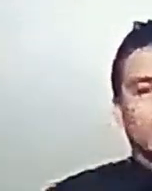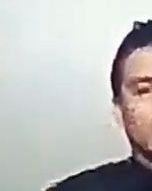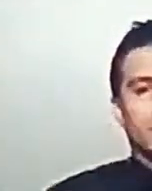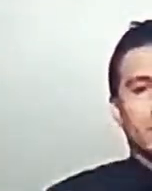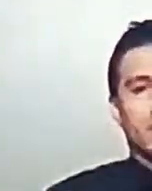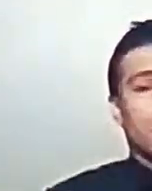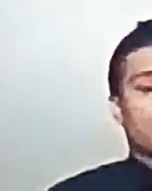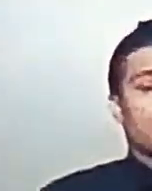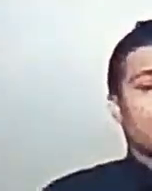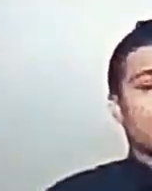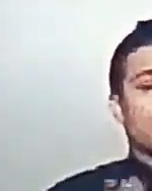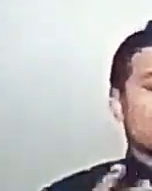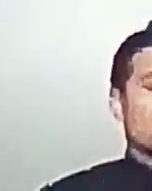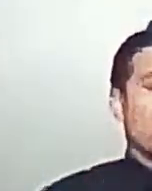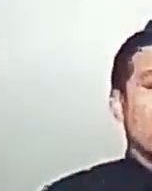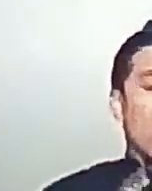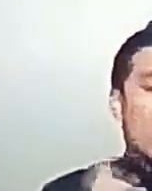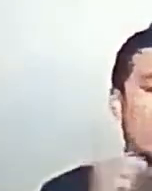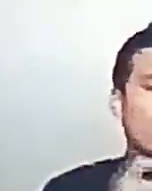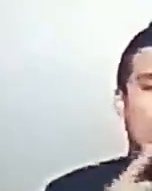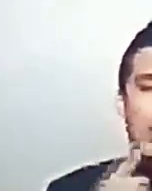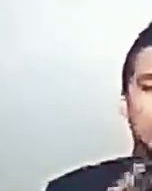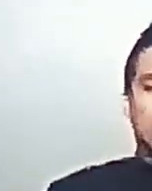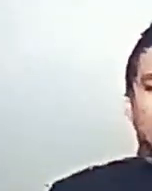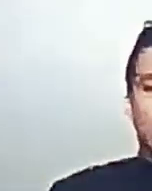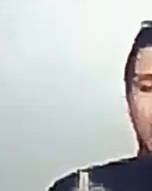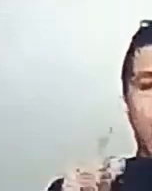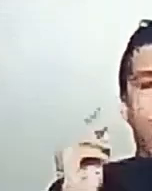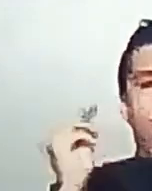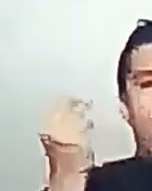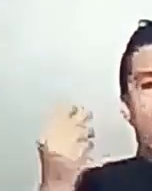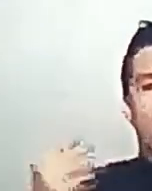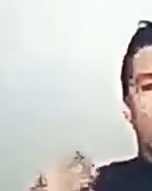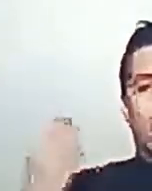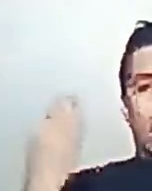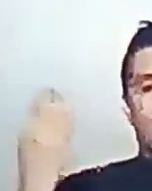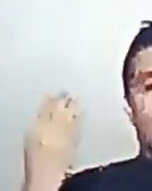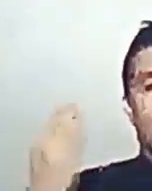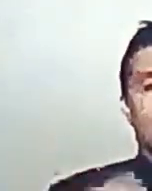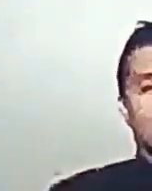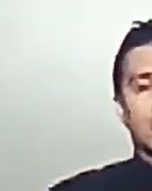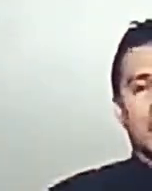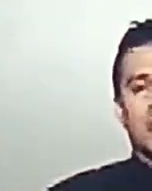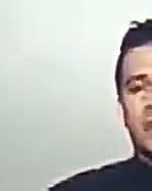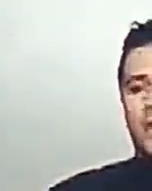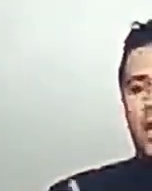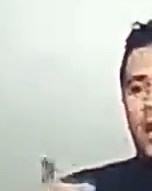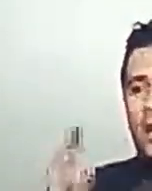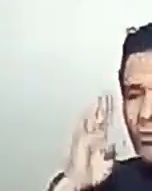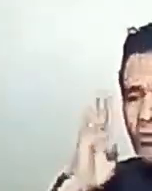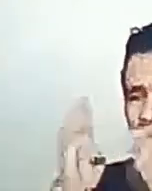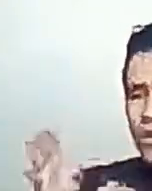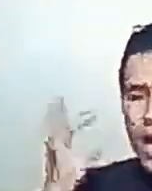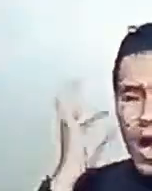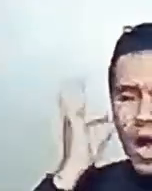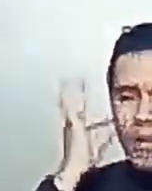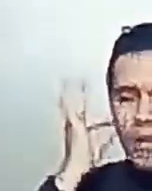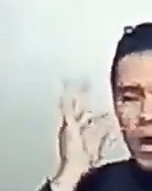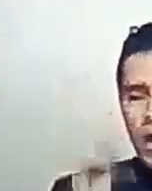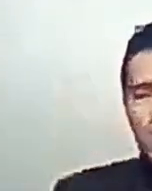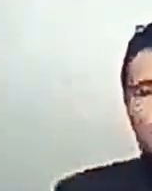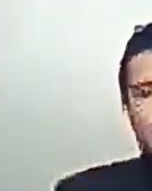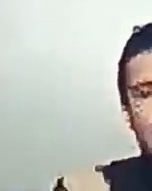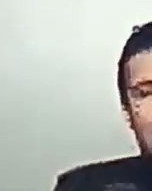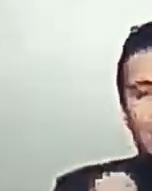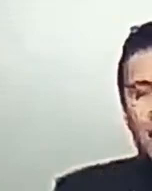única candidatura que ha puesto la mirada en las mujeres. Con nuestro programa Cuidando Vidas, vamos a reconocer el trabajo de nosotras, las mujeres, en el